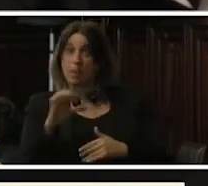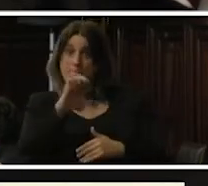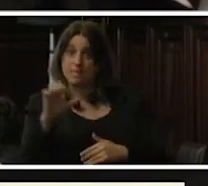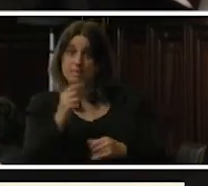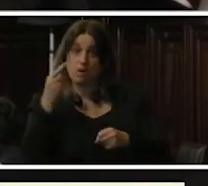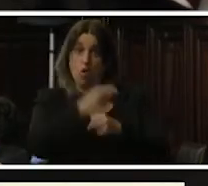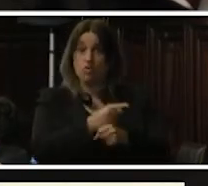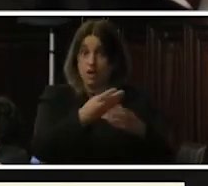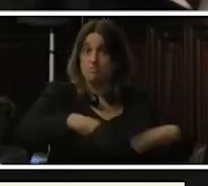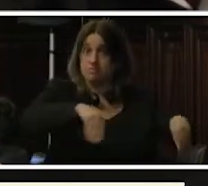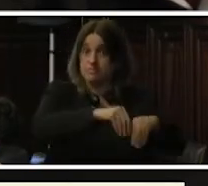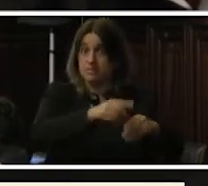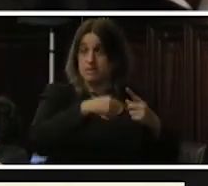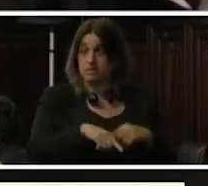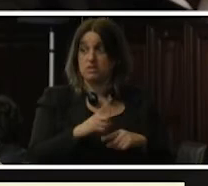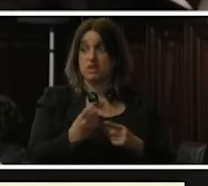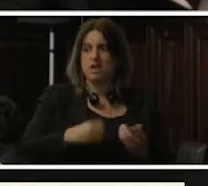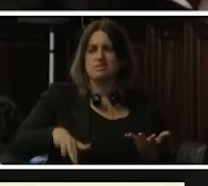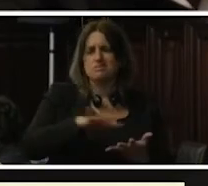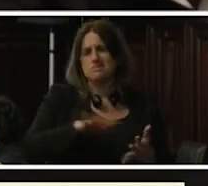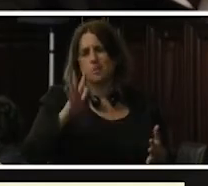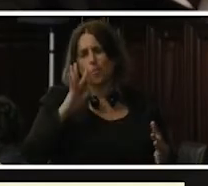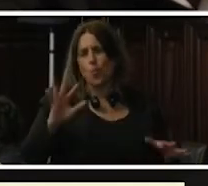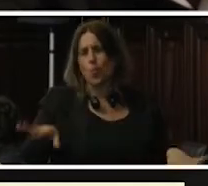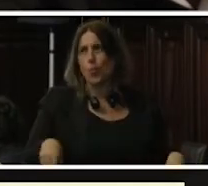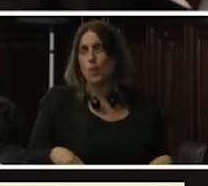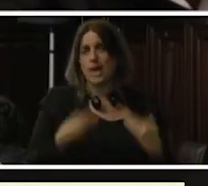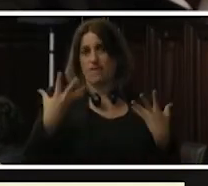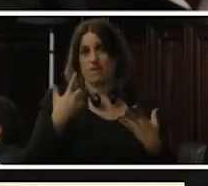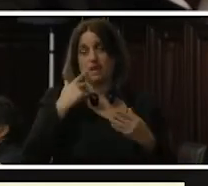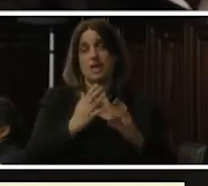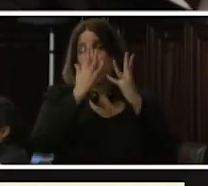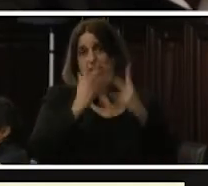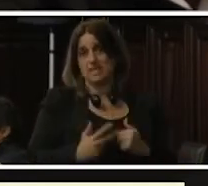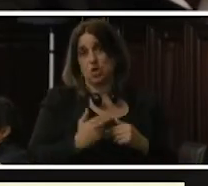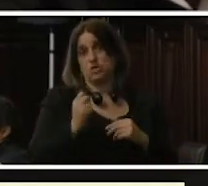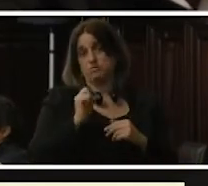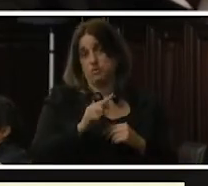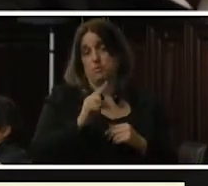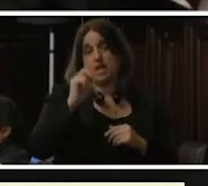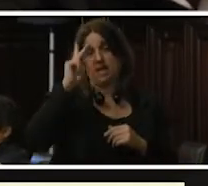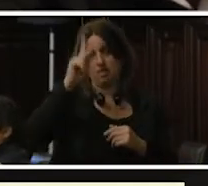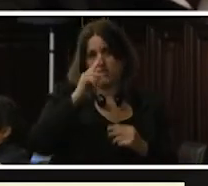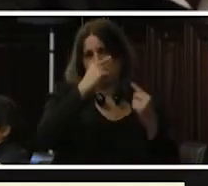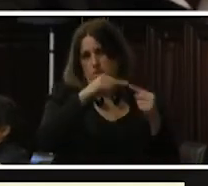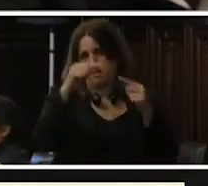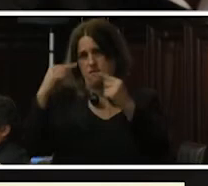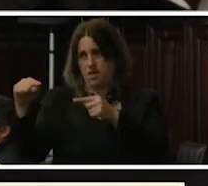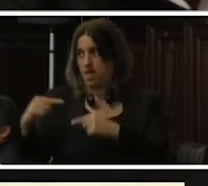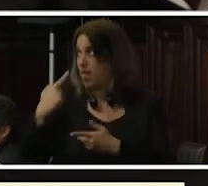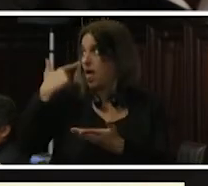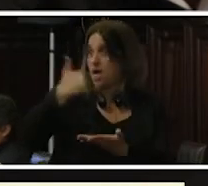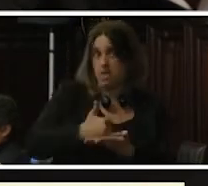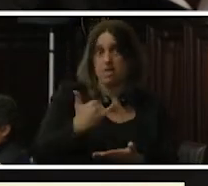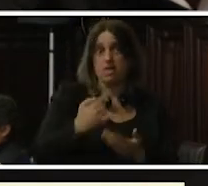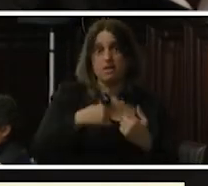áreas. La situación es tan grave que las organizaciones indígenas de Perú, AIDESEP, ORPI, ORAU, aquí presentes, se